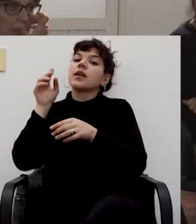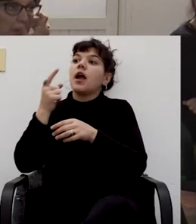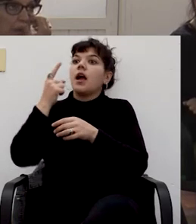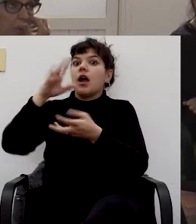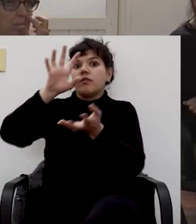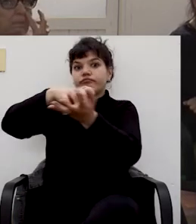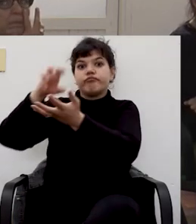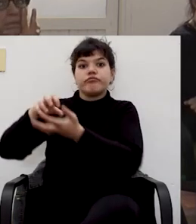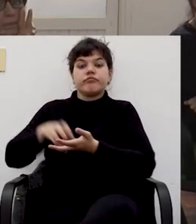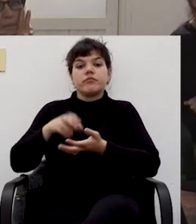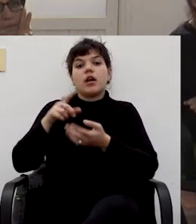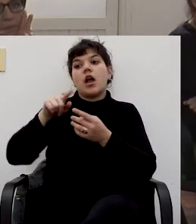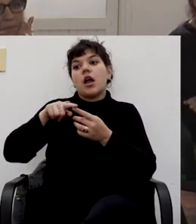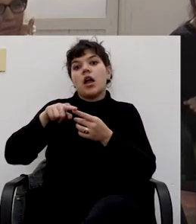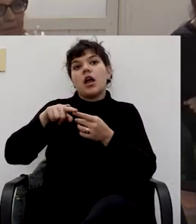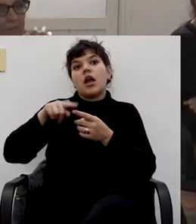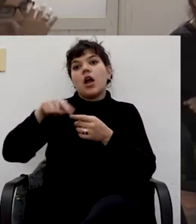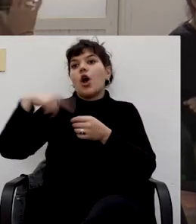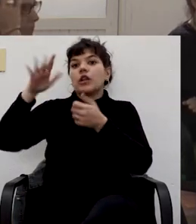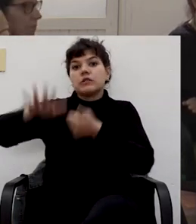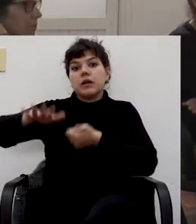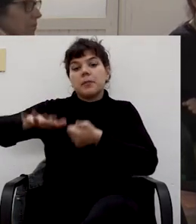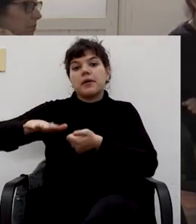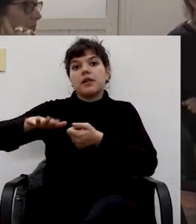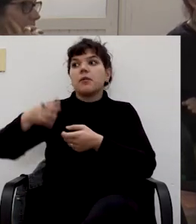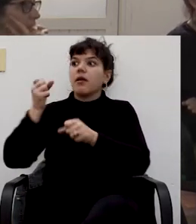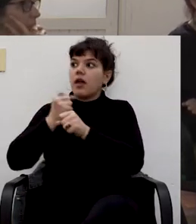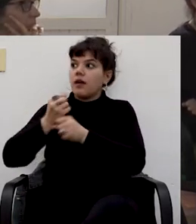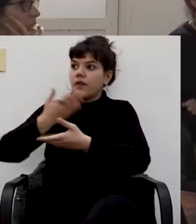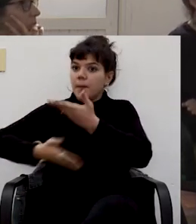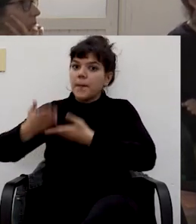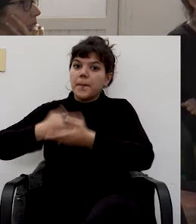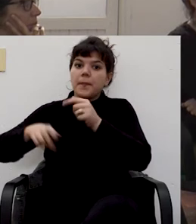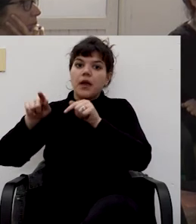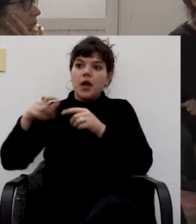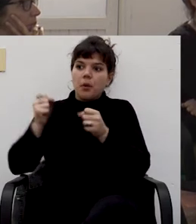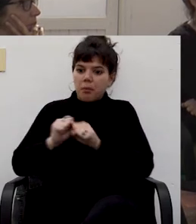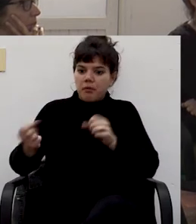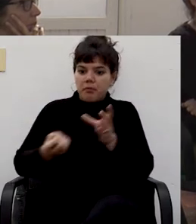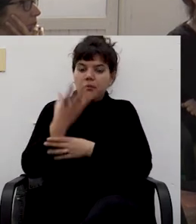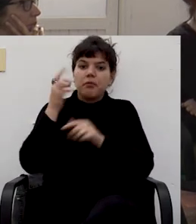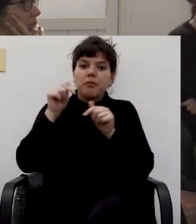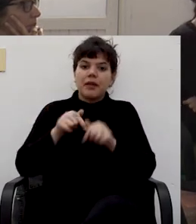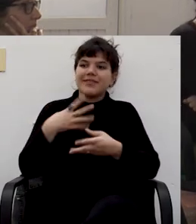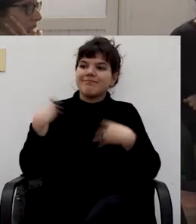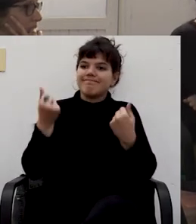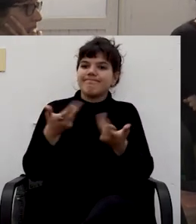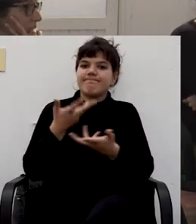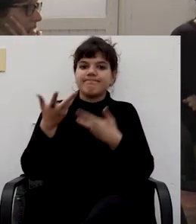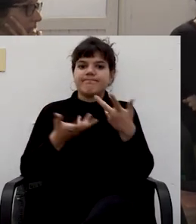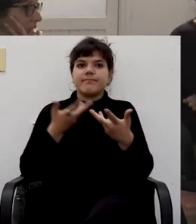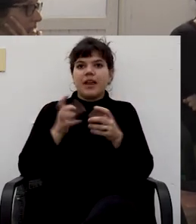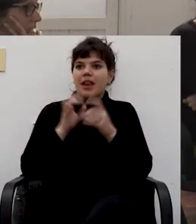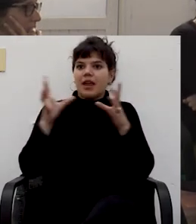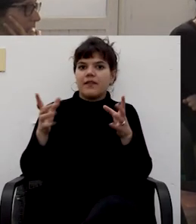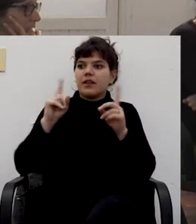unidades en otro semestre para poder trabajar con sus compañeros, para poder generar también esta sensación de universidad. Y